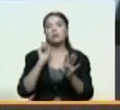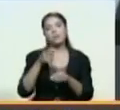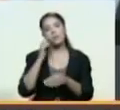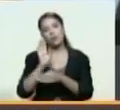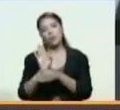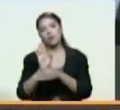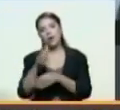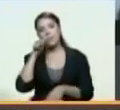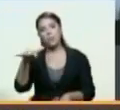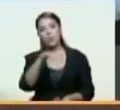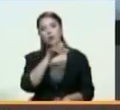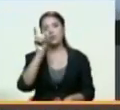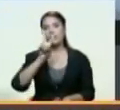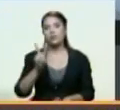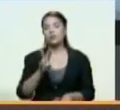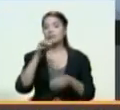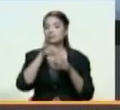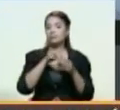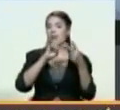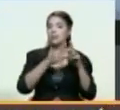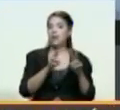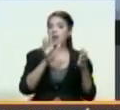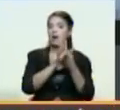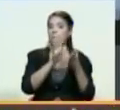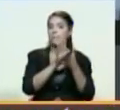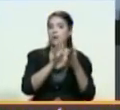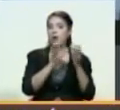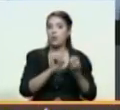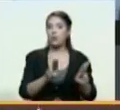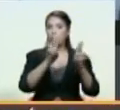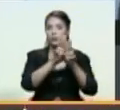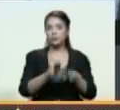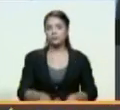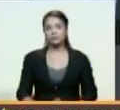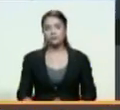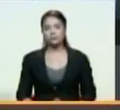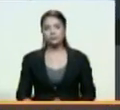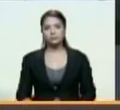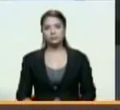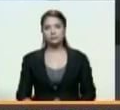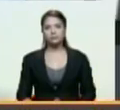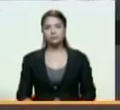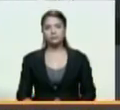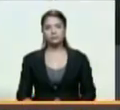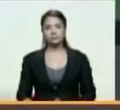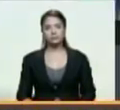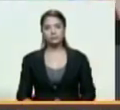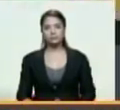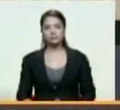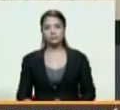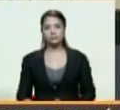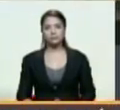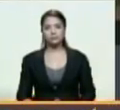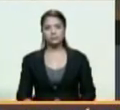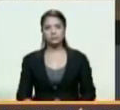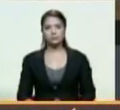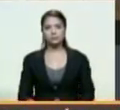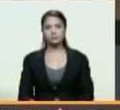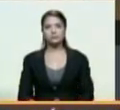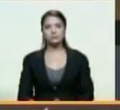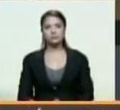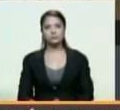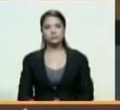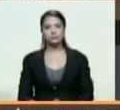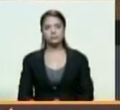pueblo venezolano desde la Casa de la Paz, que son las Naciones Unidas. Mr. Minister, will you be, Mr. Minister?